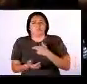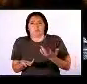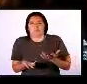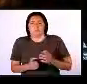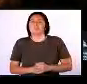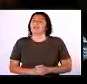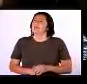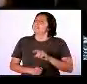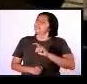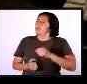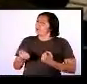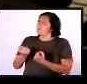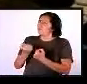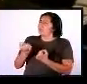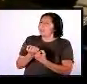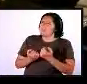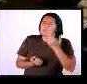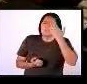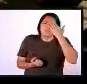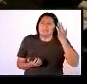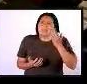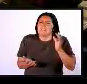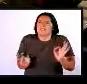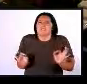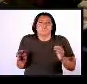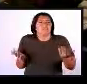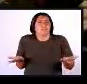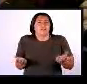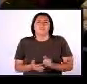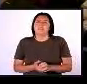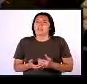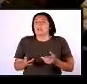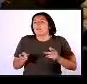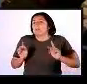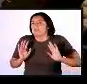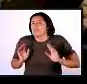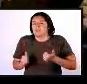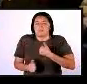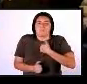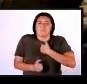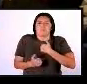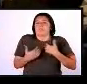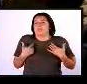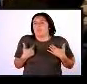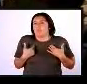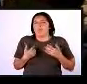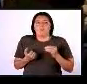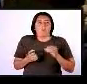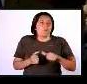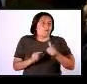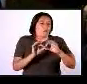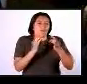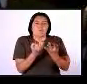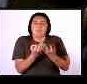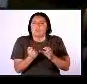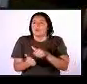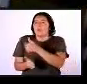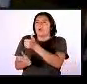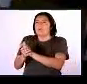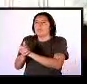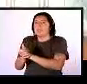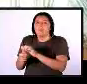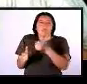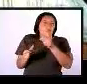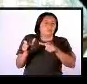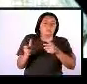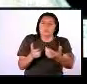mejor que nosotros. Hay que apoyarlos, ¿no? Porque nadie sabe si es que en algún momento le puede pasar a uno mismo, o a alguien de la familia, o a algún